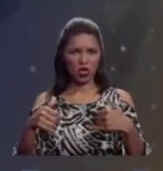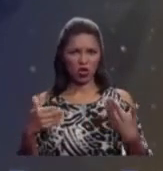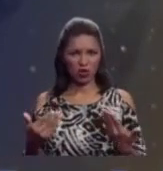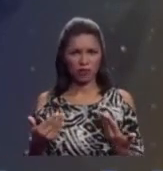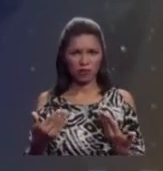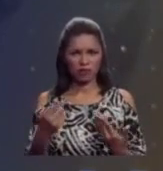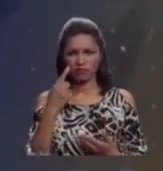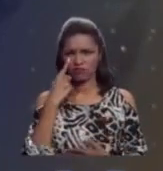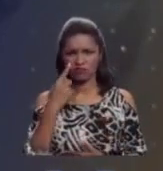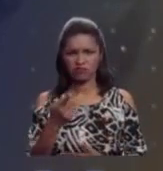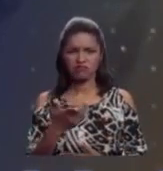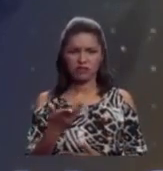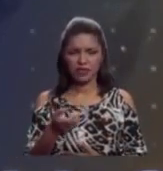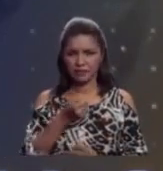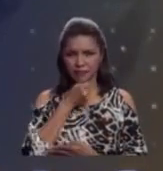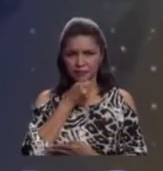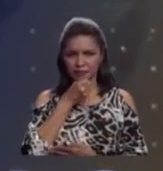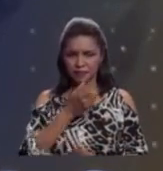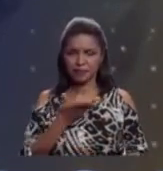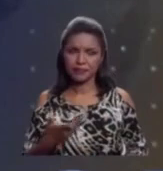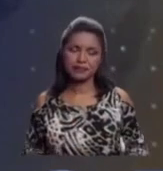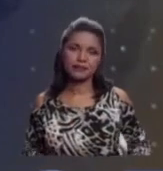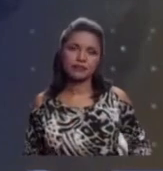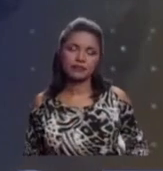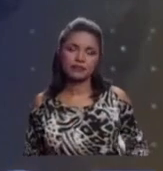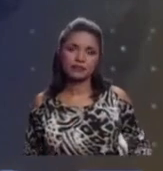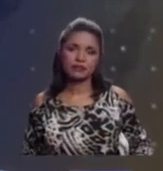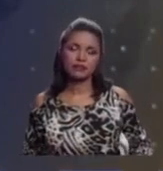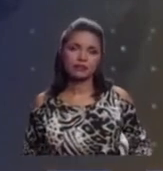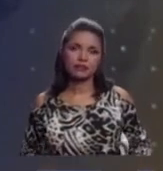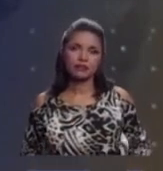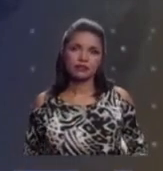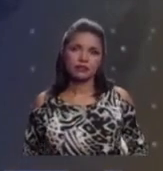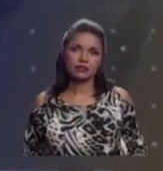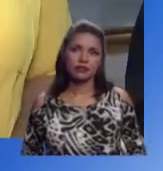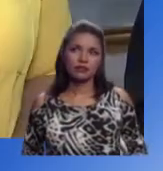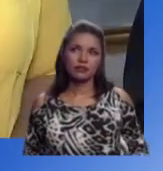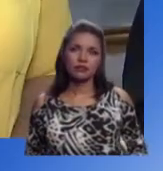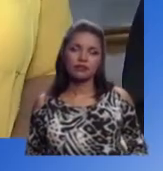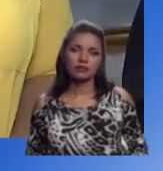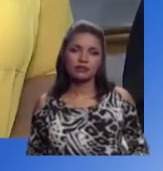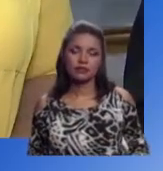los migrantes que pasan hacia su país. Elizabeth González nos informa.